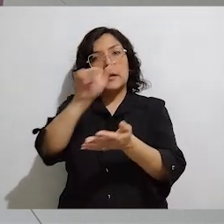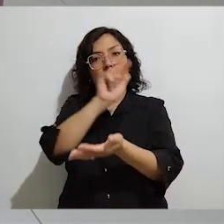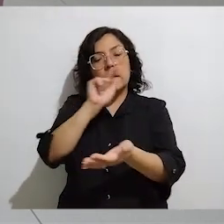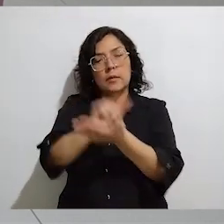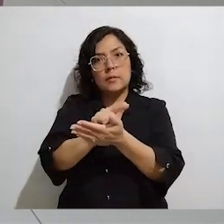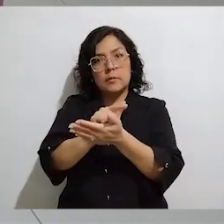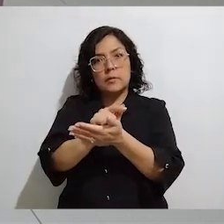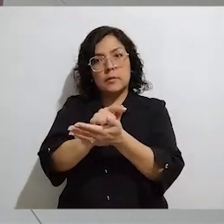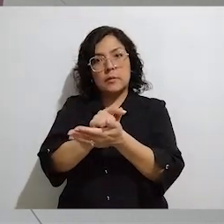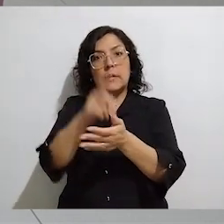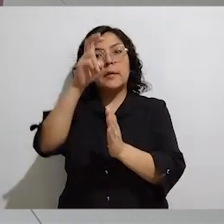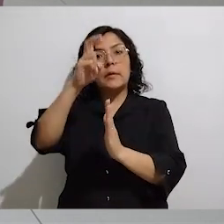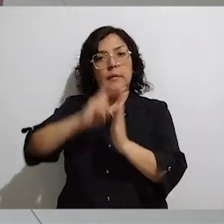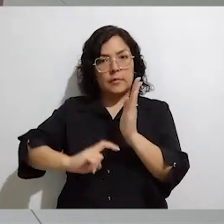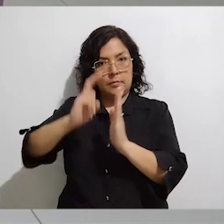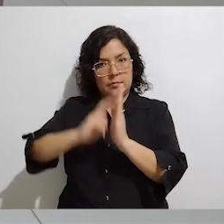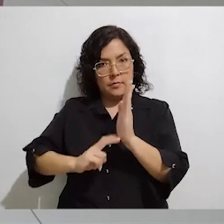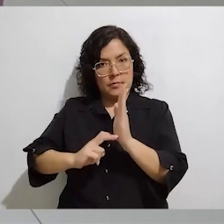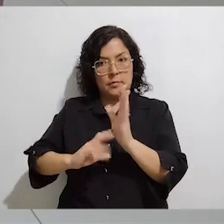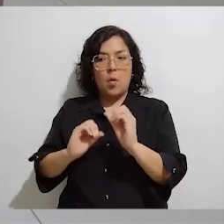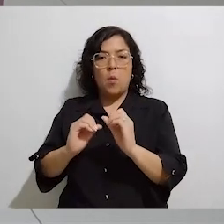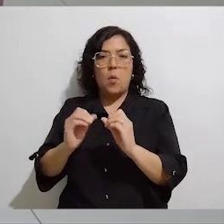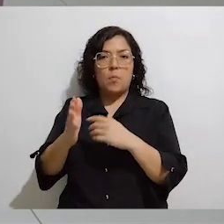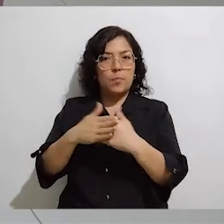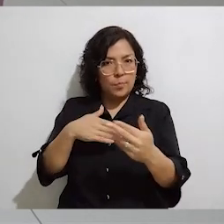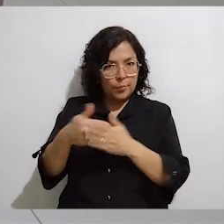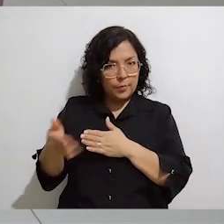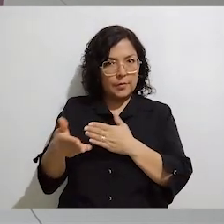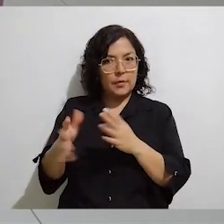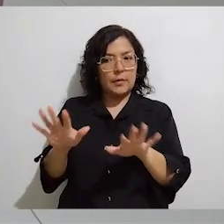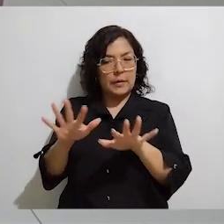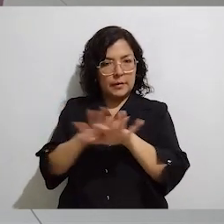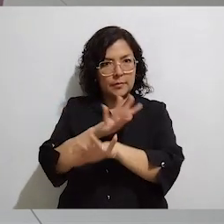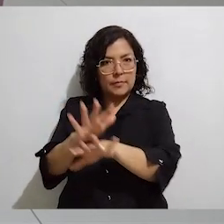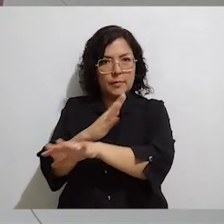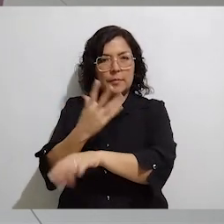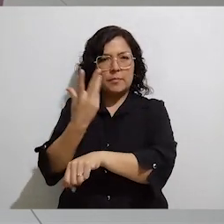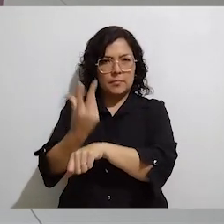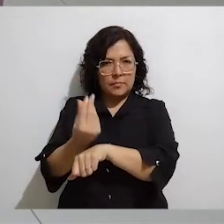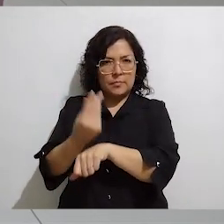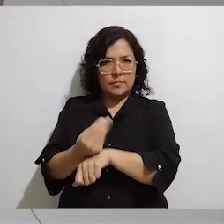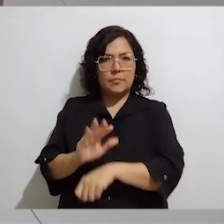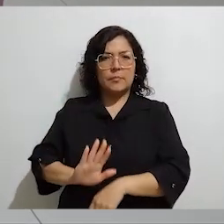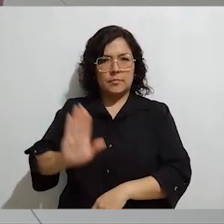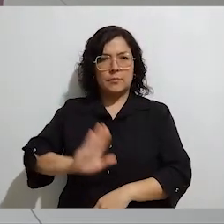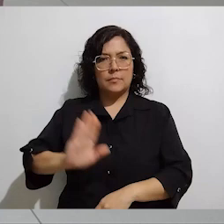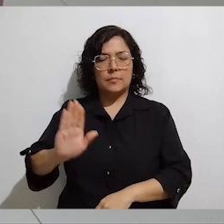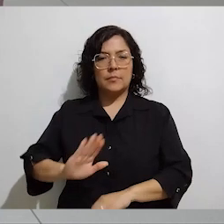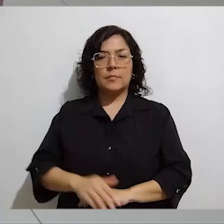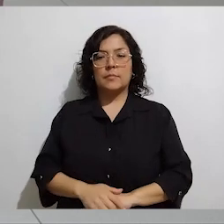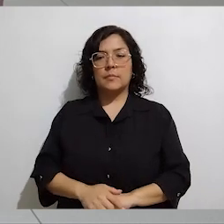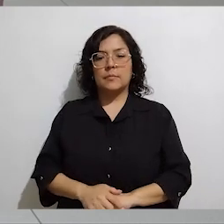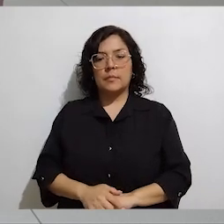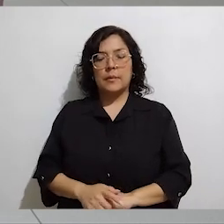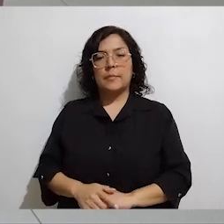ley que a su juicio requiera actualización, requiera reforma, requiera de una adecuación a los